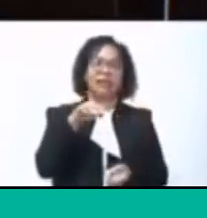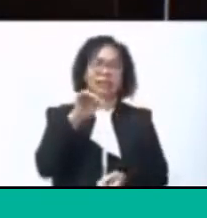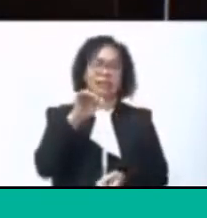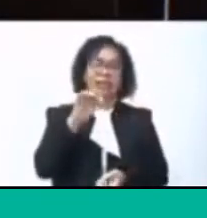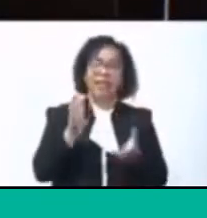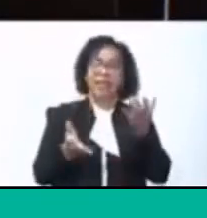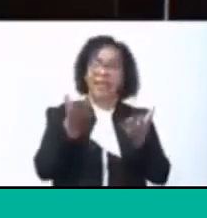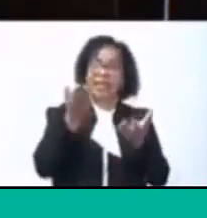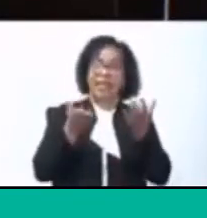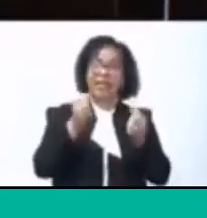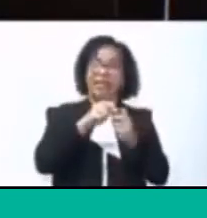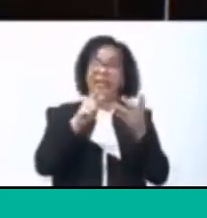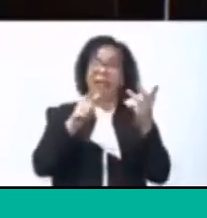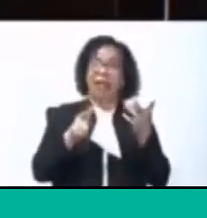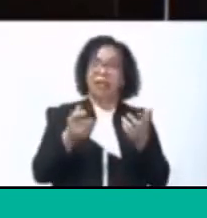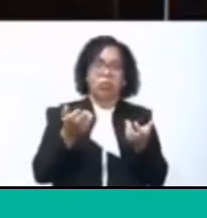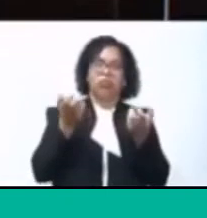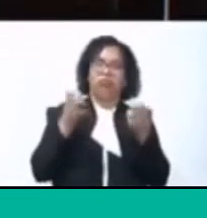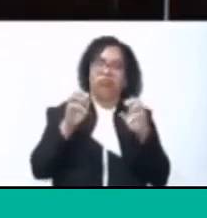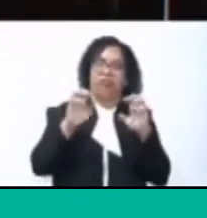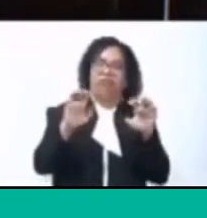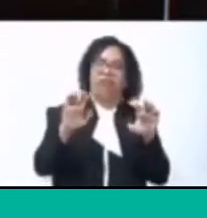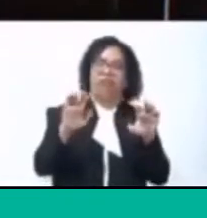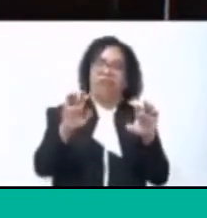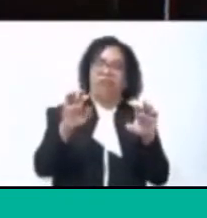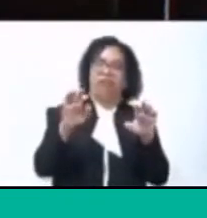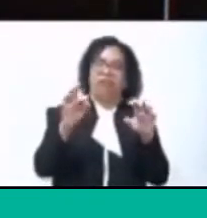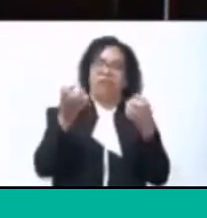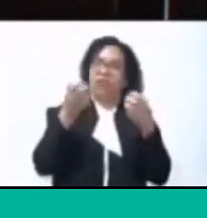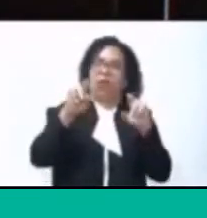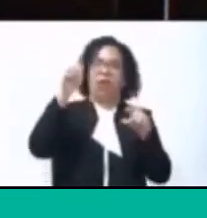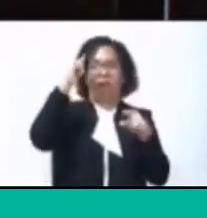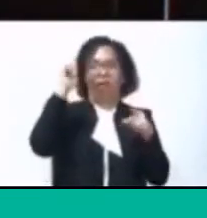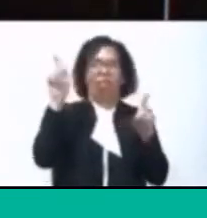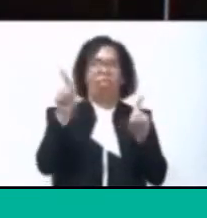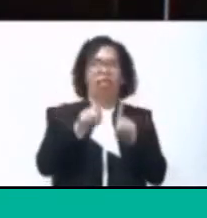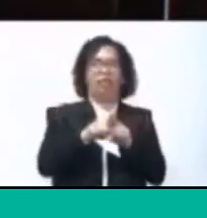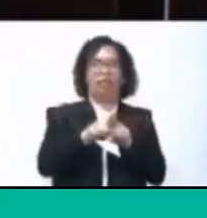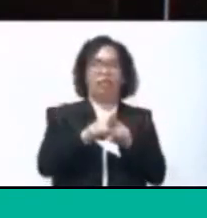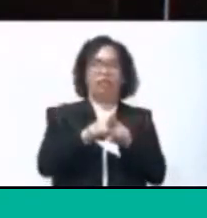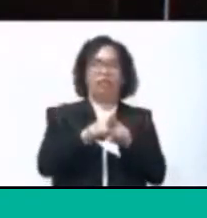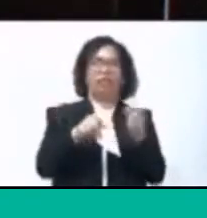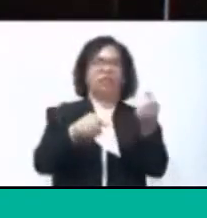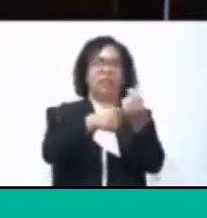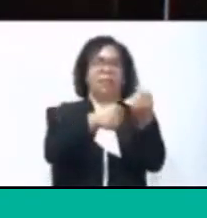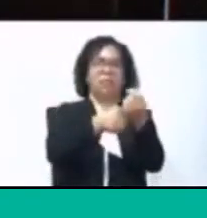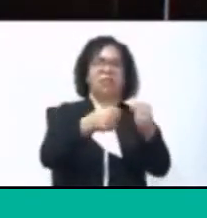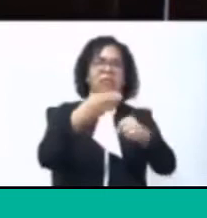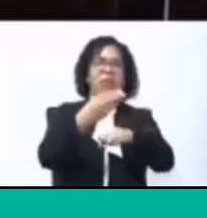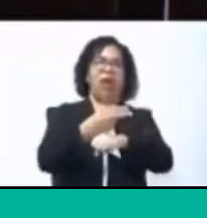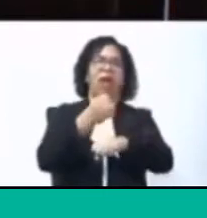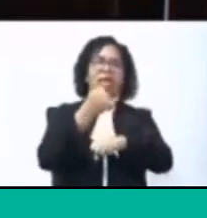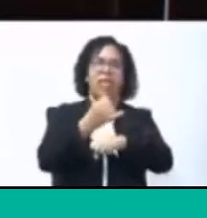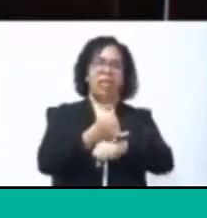que también ha señalado el gobierno, citando primero la frase de Terencio, que dijo: soy un